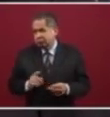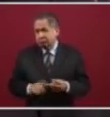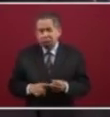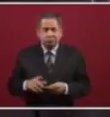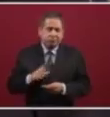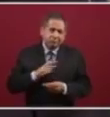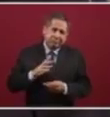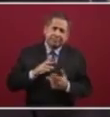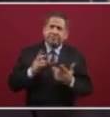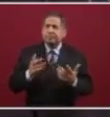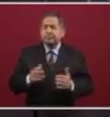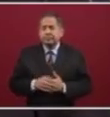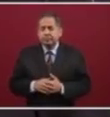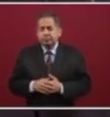hubiese un acuerdo en general.